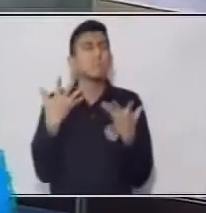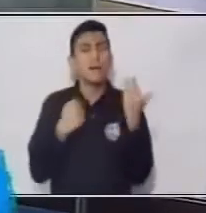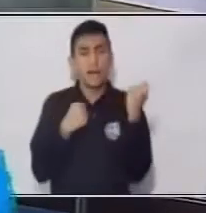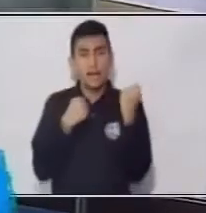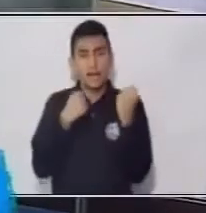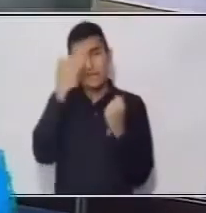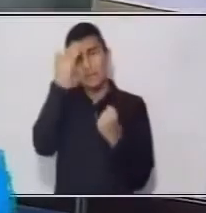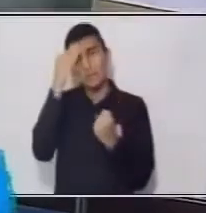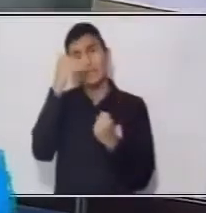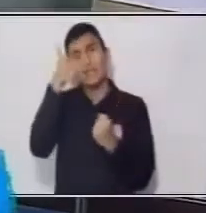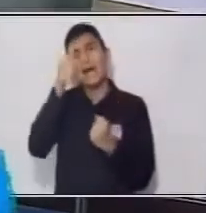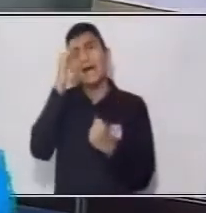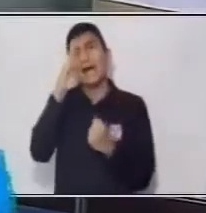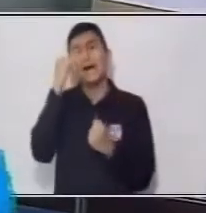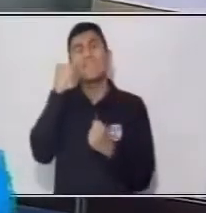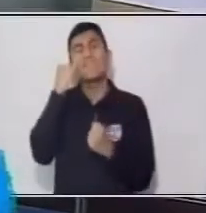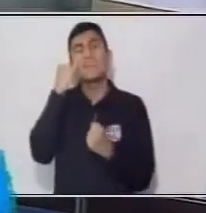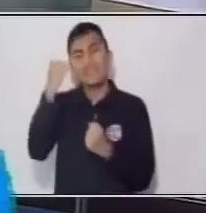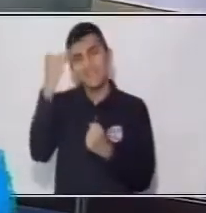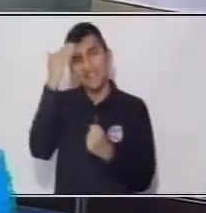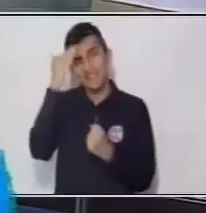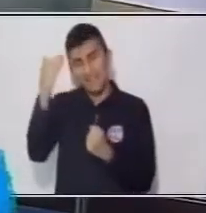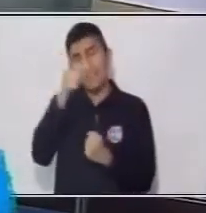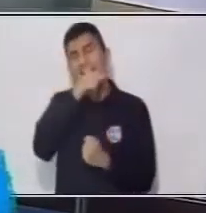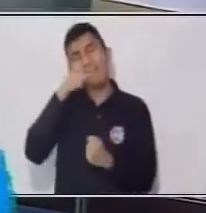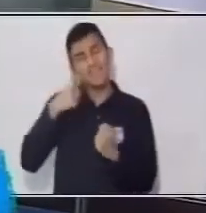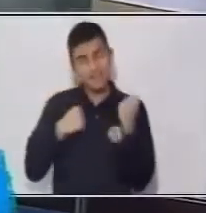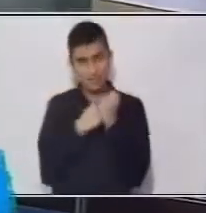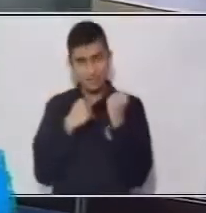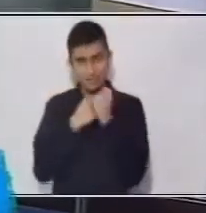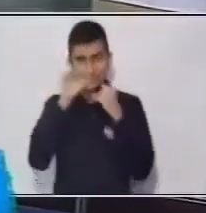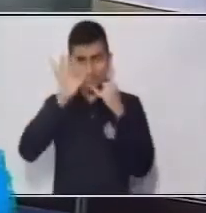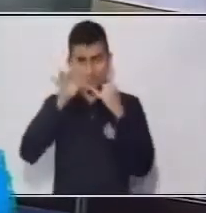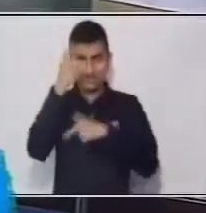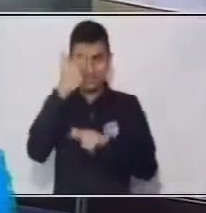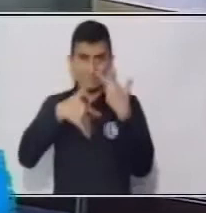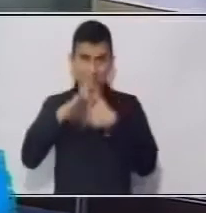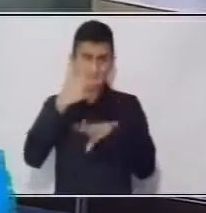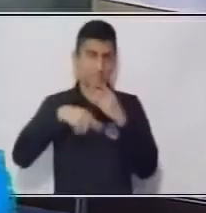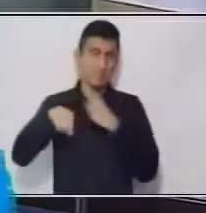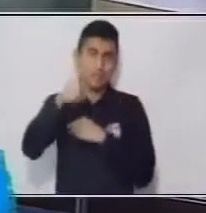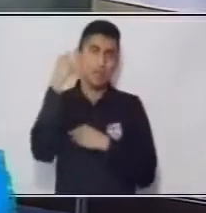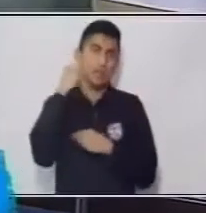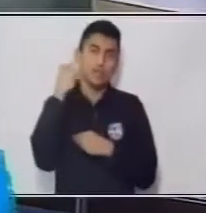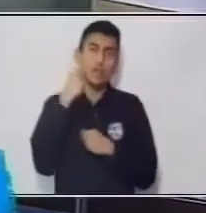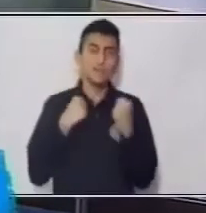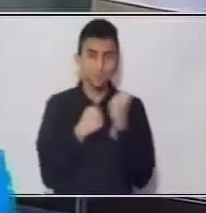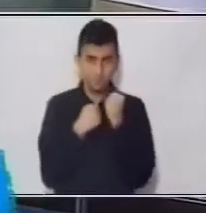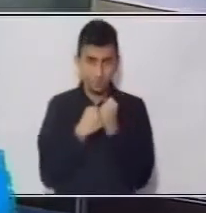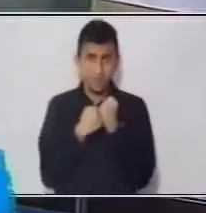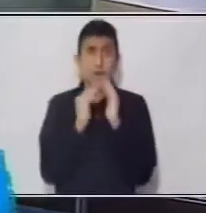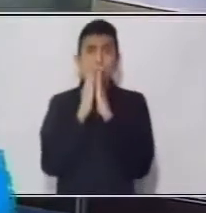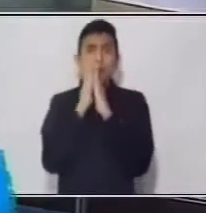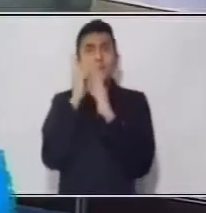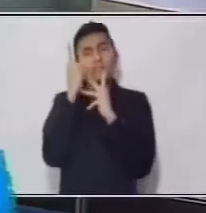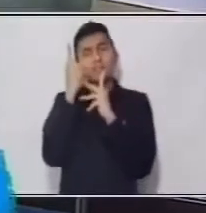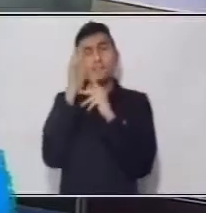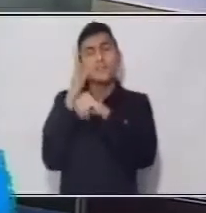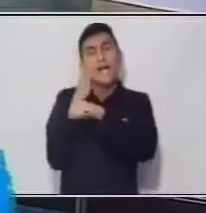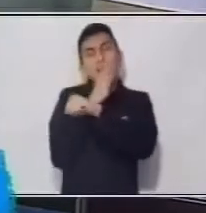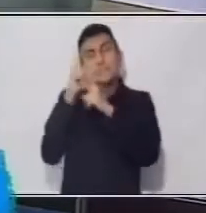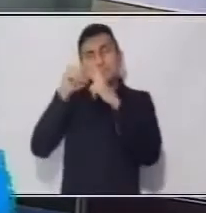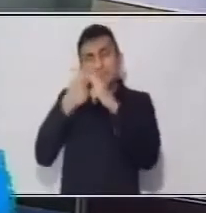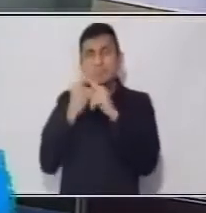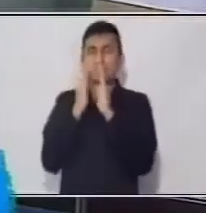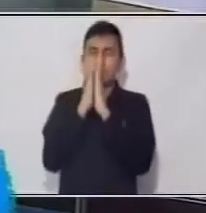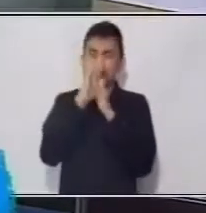la interpretación de lengua de señas. Hola Abdi. Antes de empezar, te recomiendo que laves tus manos constantemente con